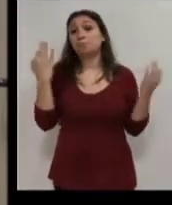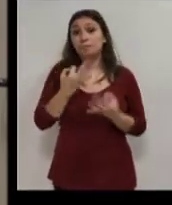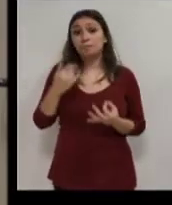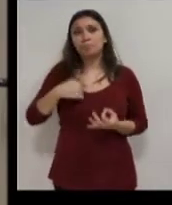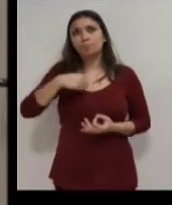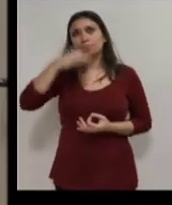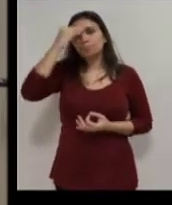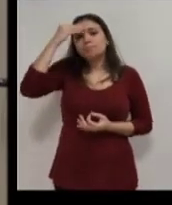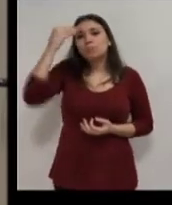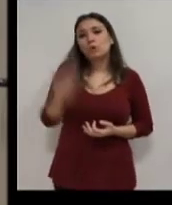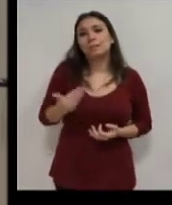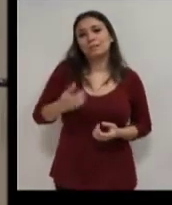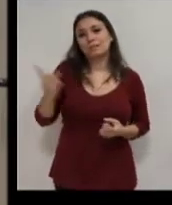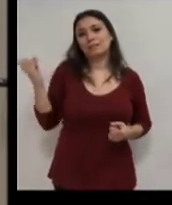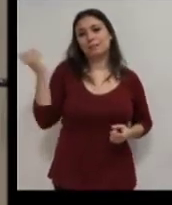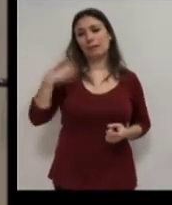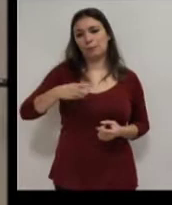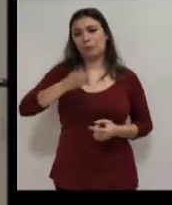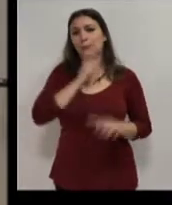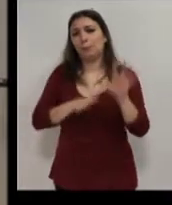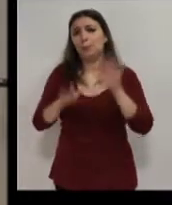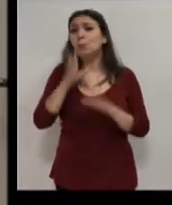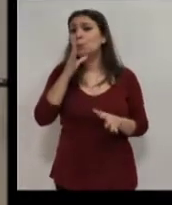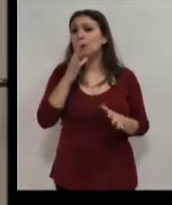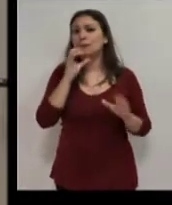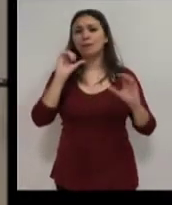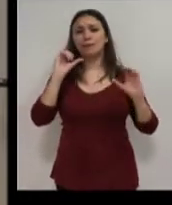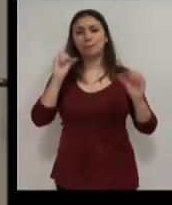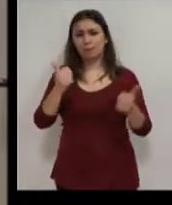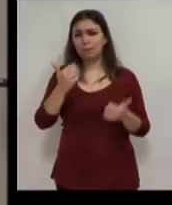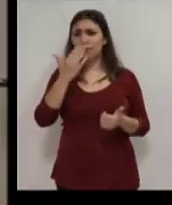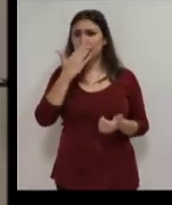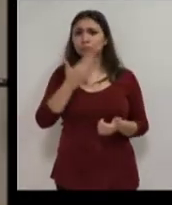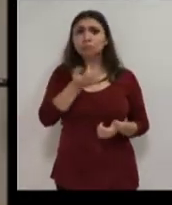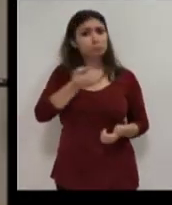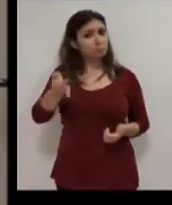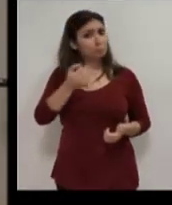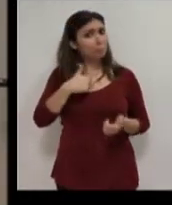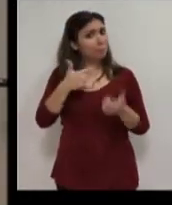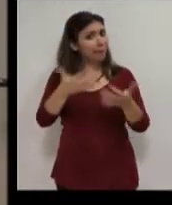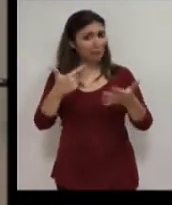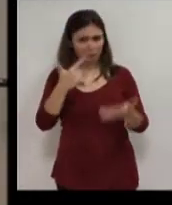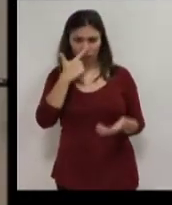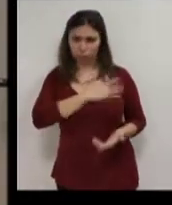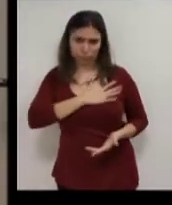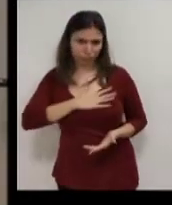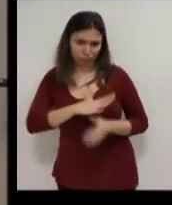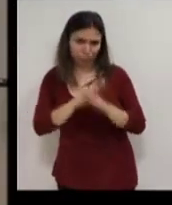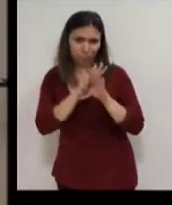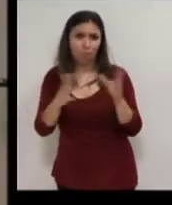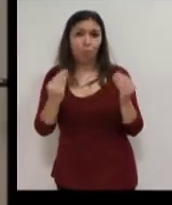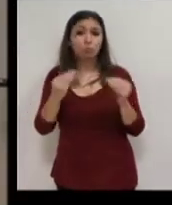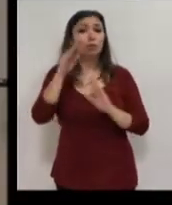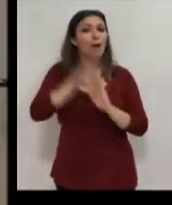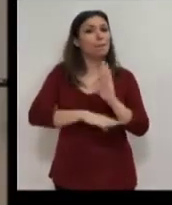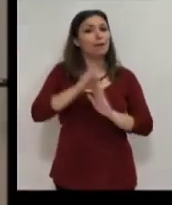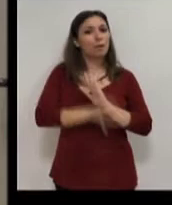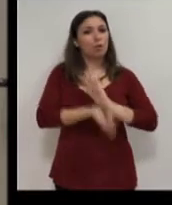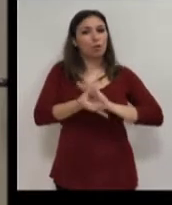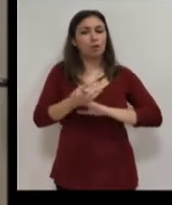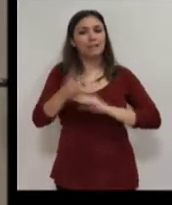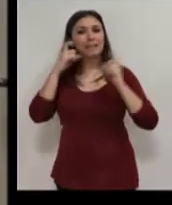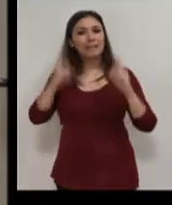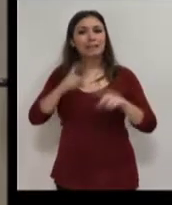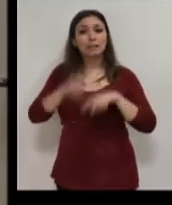trata de aplicaciones complejas. Y en esto también yo creo que es importante saberlo, porque se está empezando a asistir, y es muy loable, y a mí me encanta, estoy encantado, la